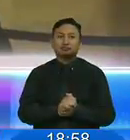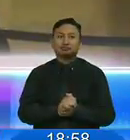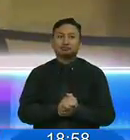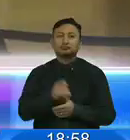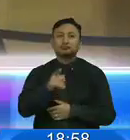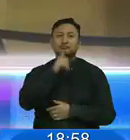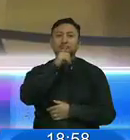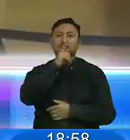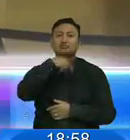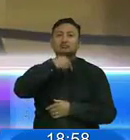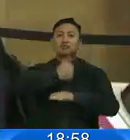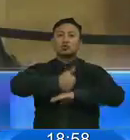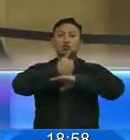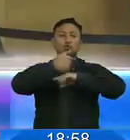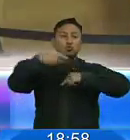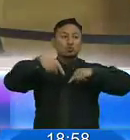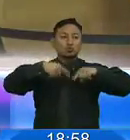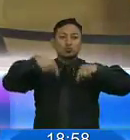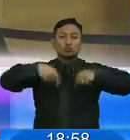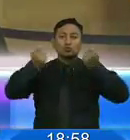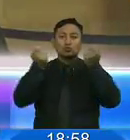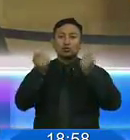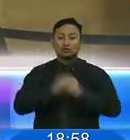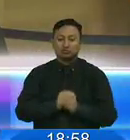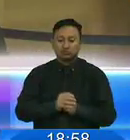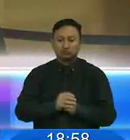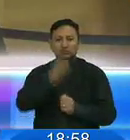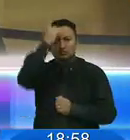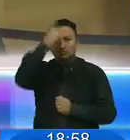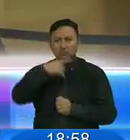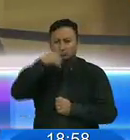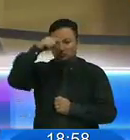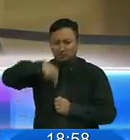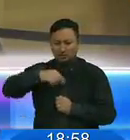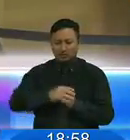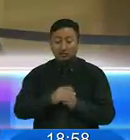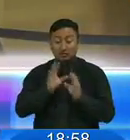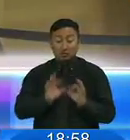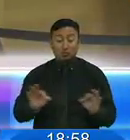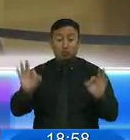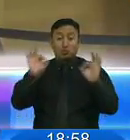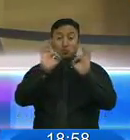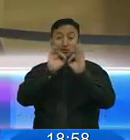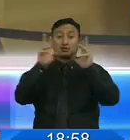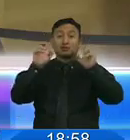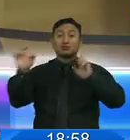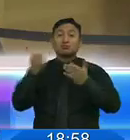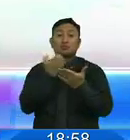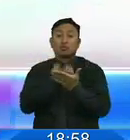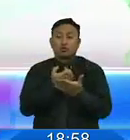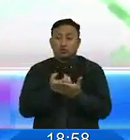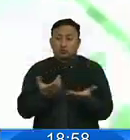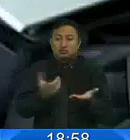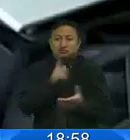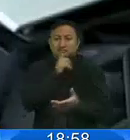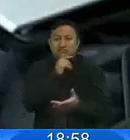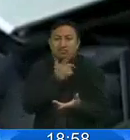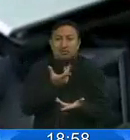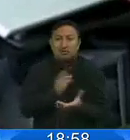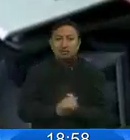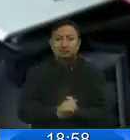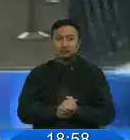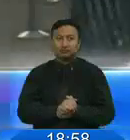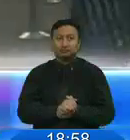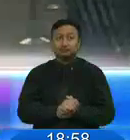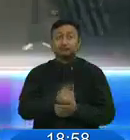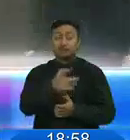está gobernando el país? ¿Cómo se toman las decisiones que son decisiones fundamentales en el ámbito económico? Que esta decisión perjudica a la